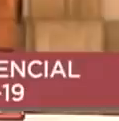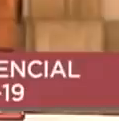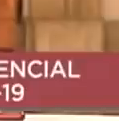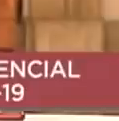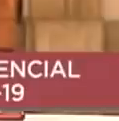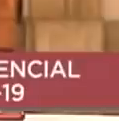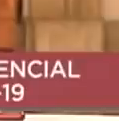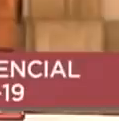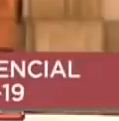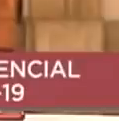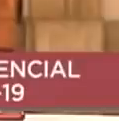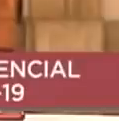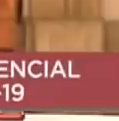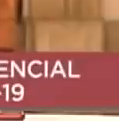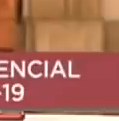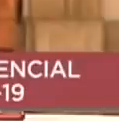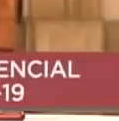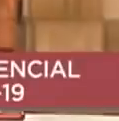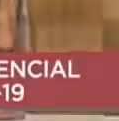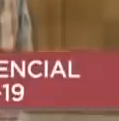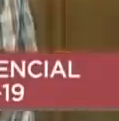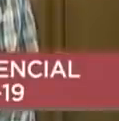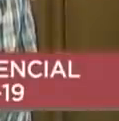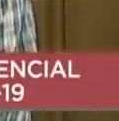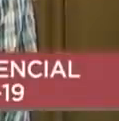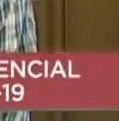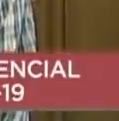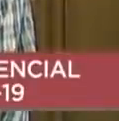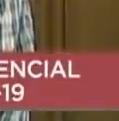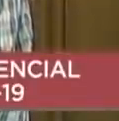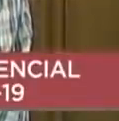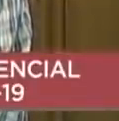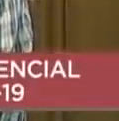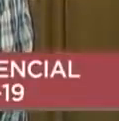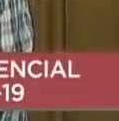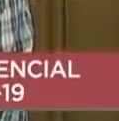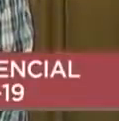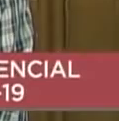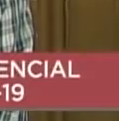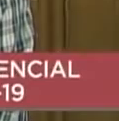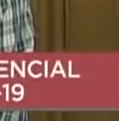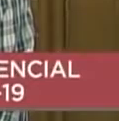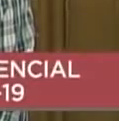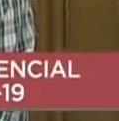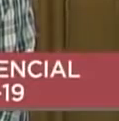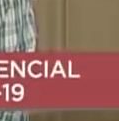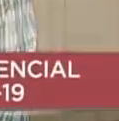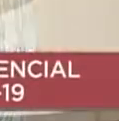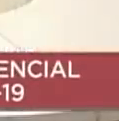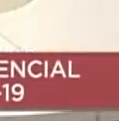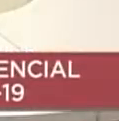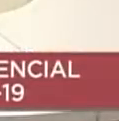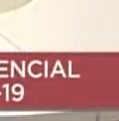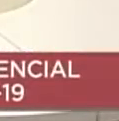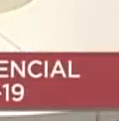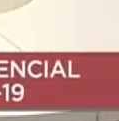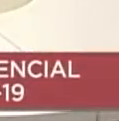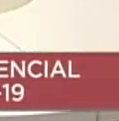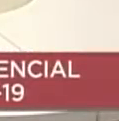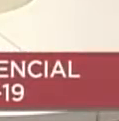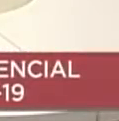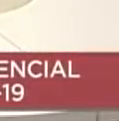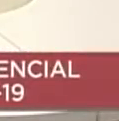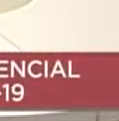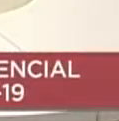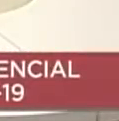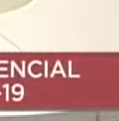espíritu martiano y bolivariano de cooperación, de amistad, de hermandad. Bueno, la presidenta del Seguro Social, el